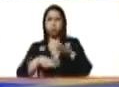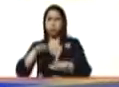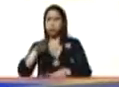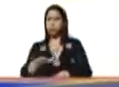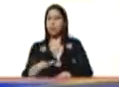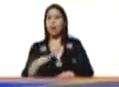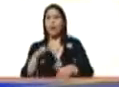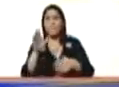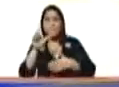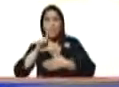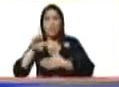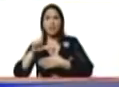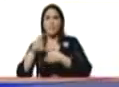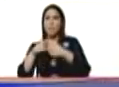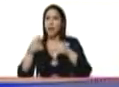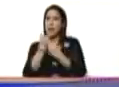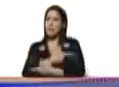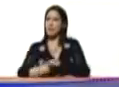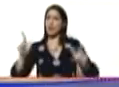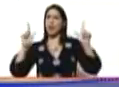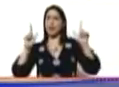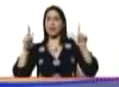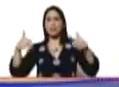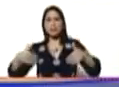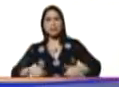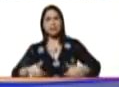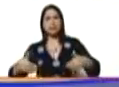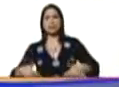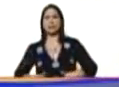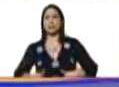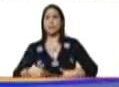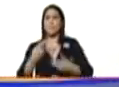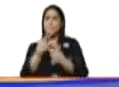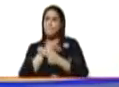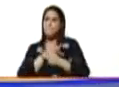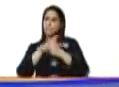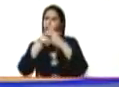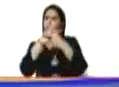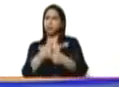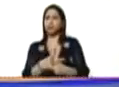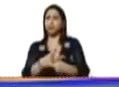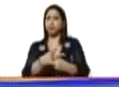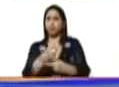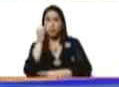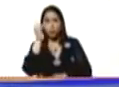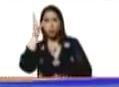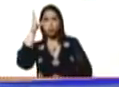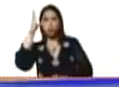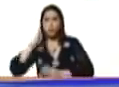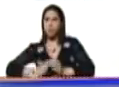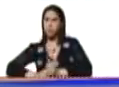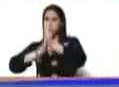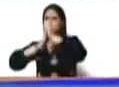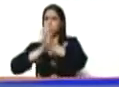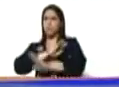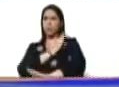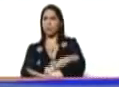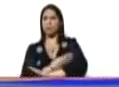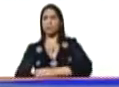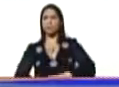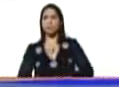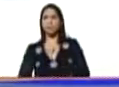liberarla, con su sacrificio, con su valentía, con su capacidad, con su heroicidad.